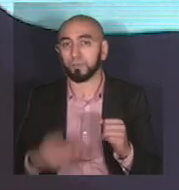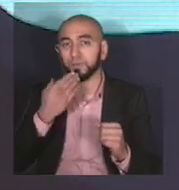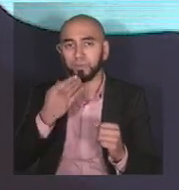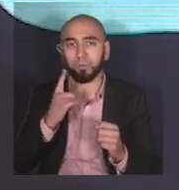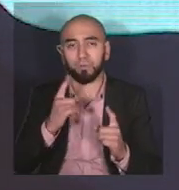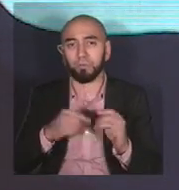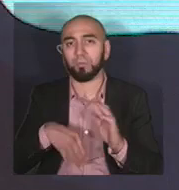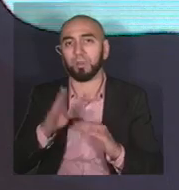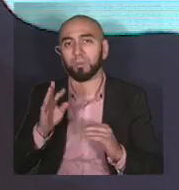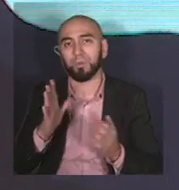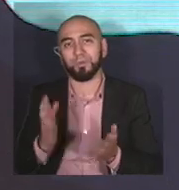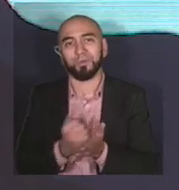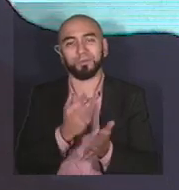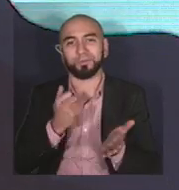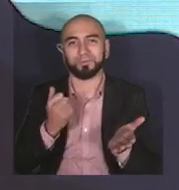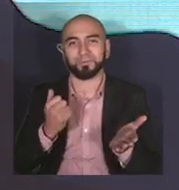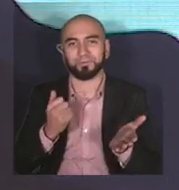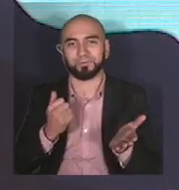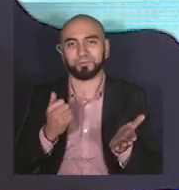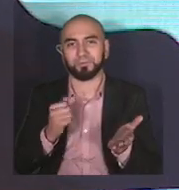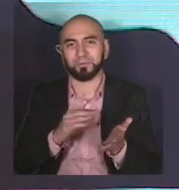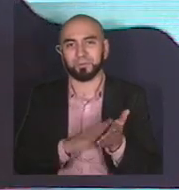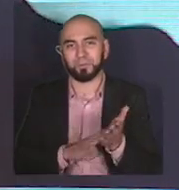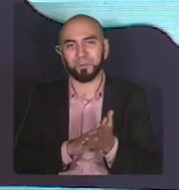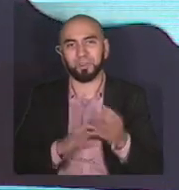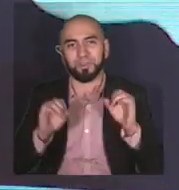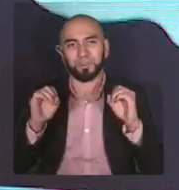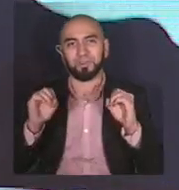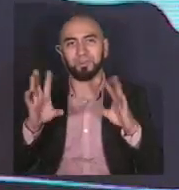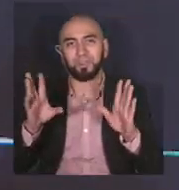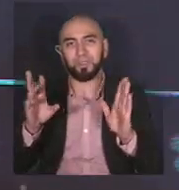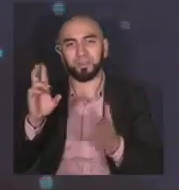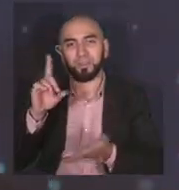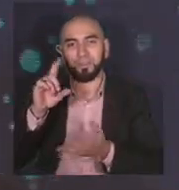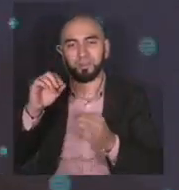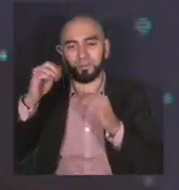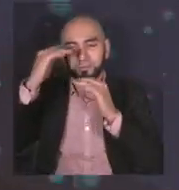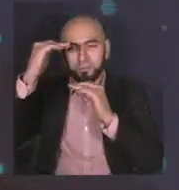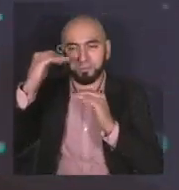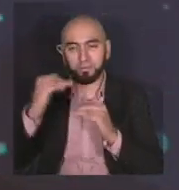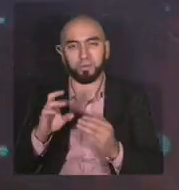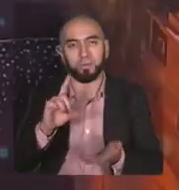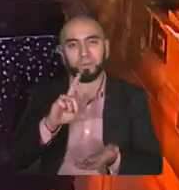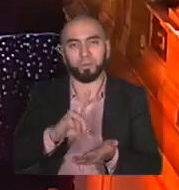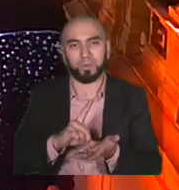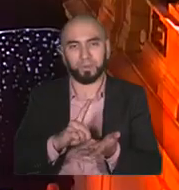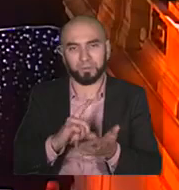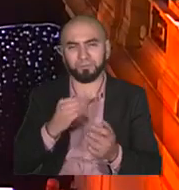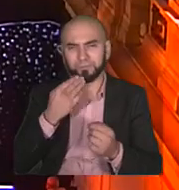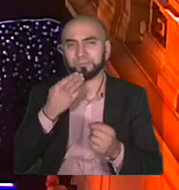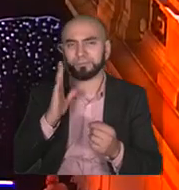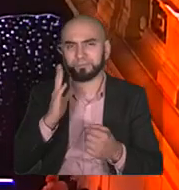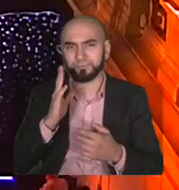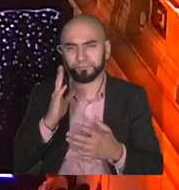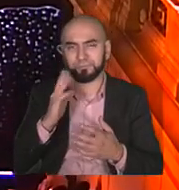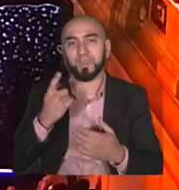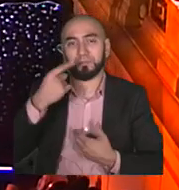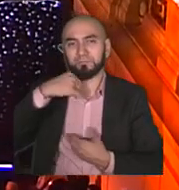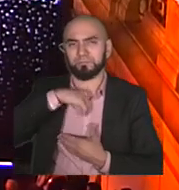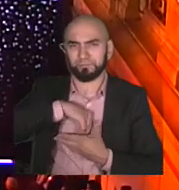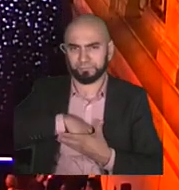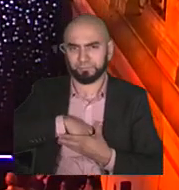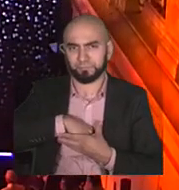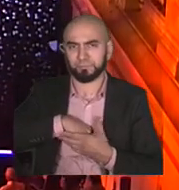ejemplo. Los top 10 generalmente tienden a ser más introvertidos. ¿Por qué es eso? ¿Por qué pasa? Si